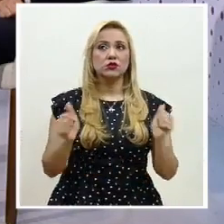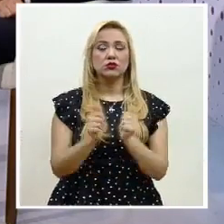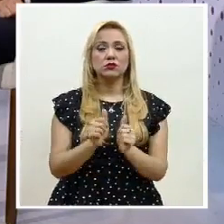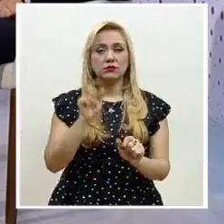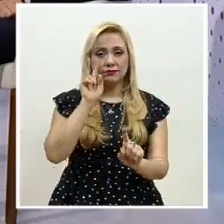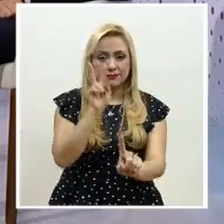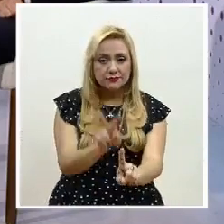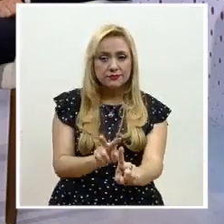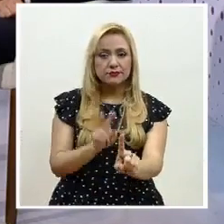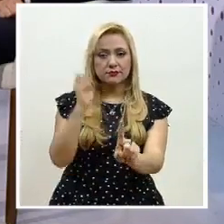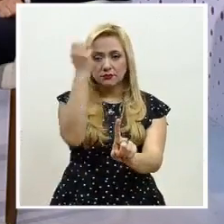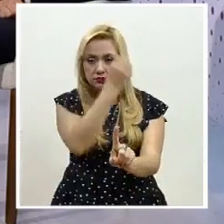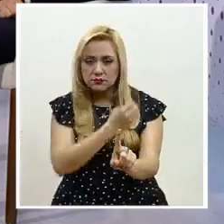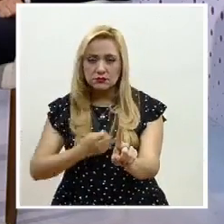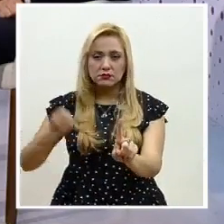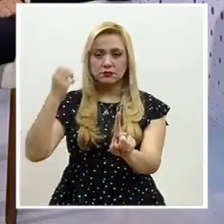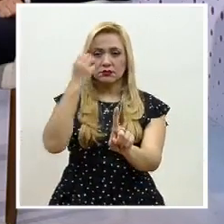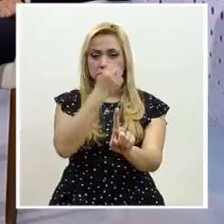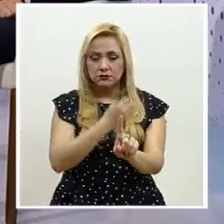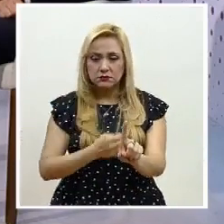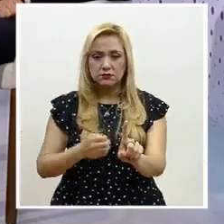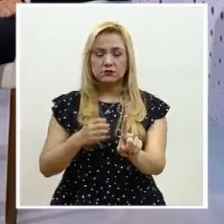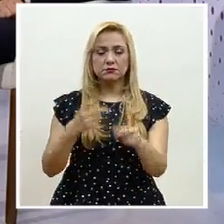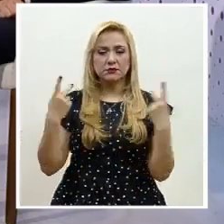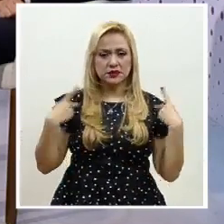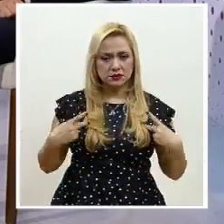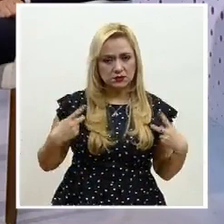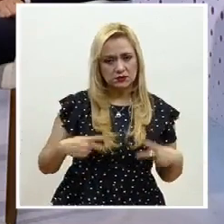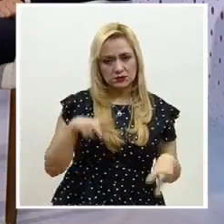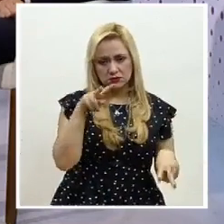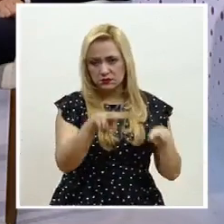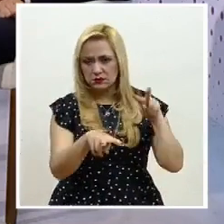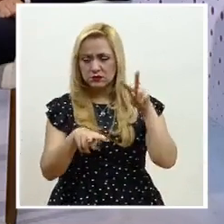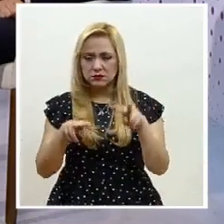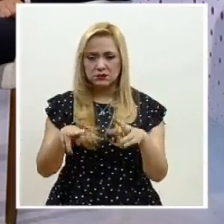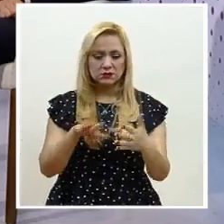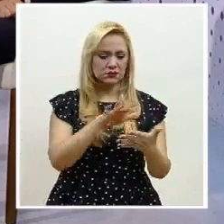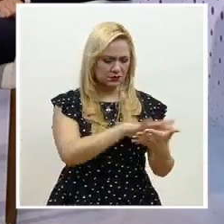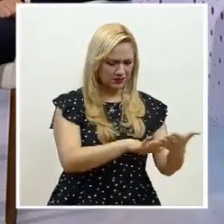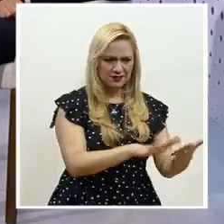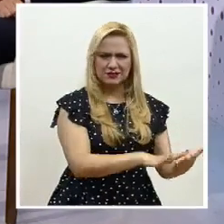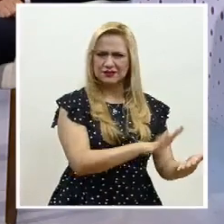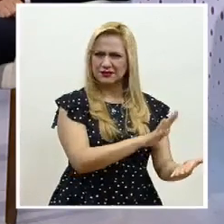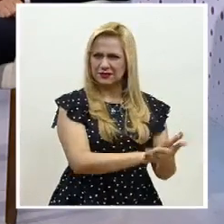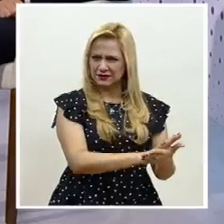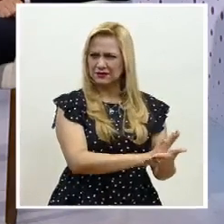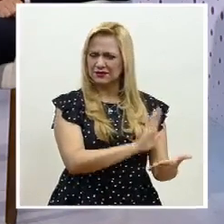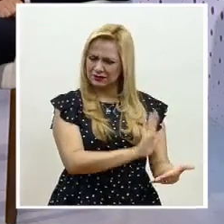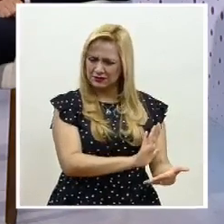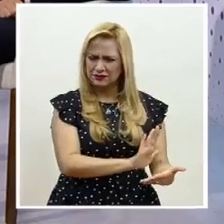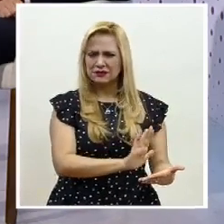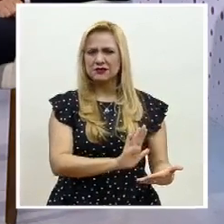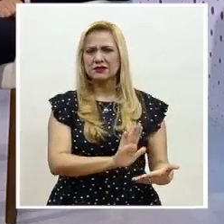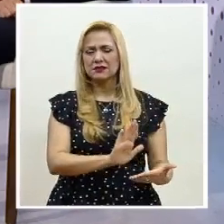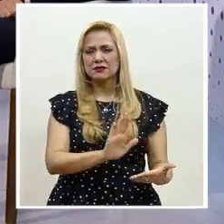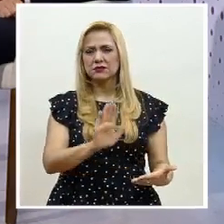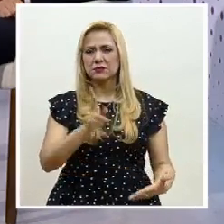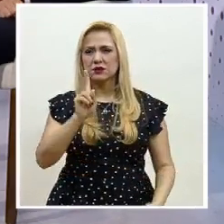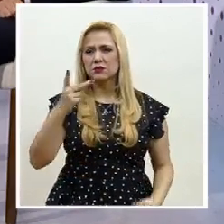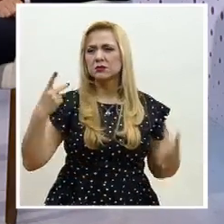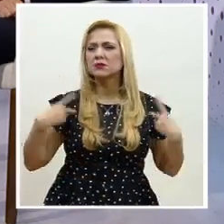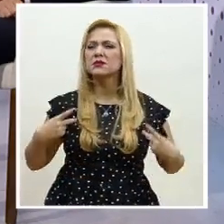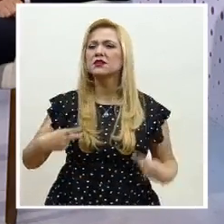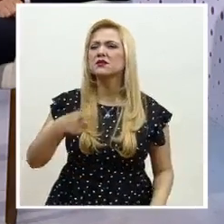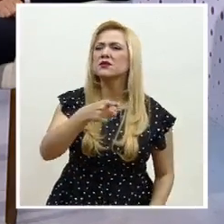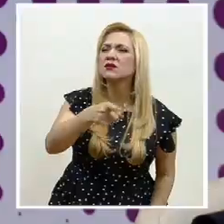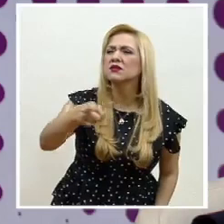seguimiento más humano y menos técnico, menos profesional, menos legal de lo que son